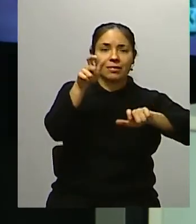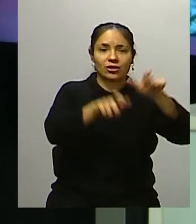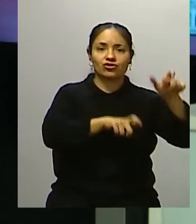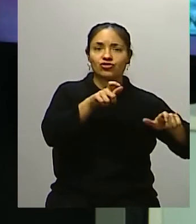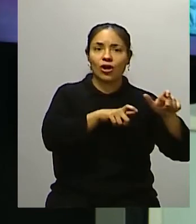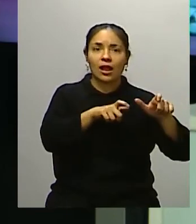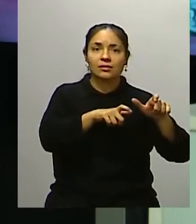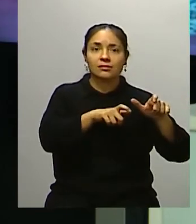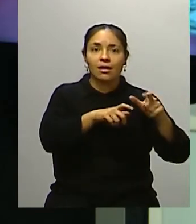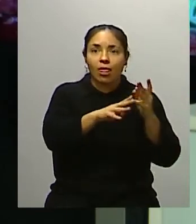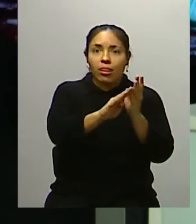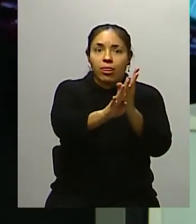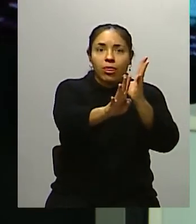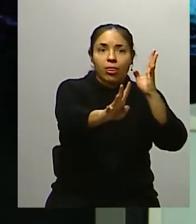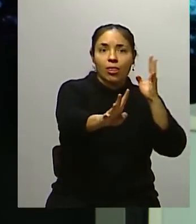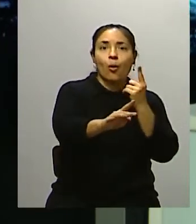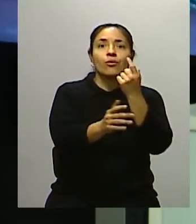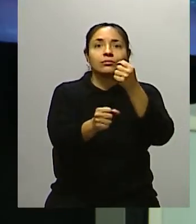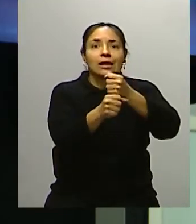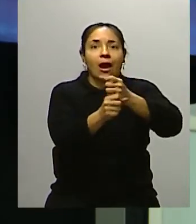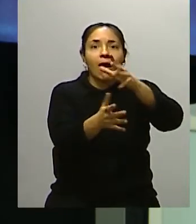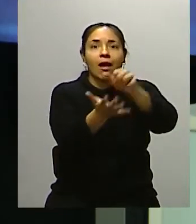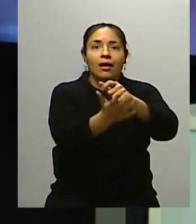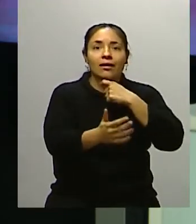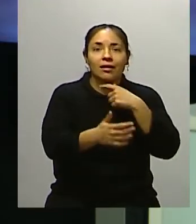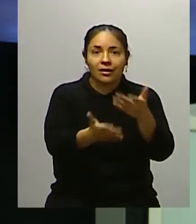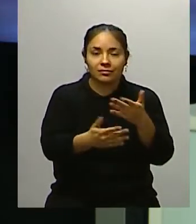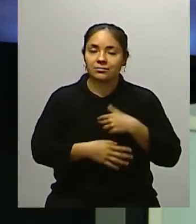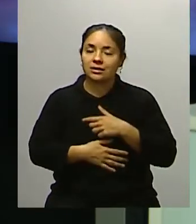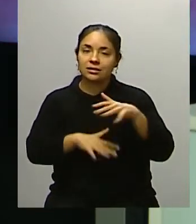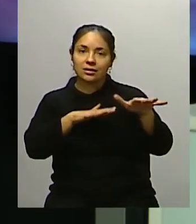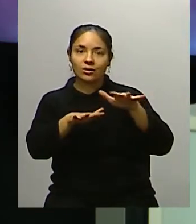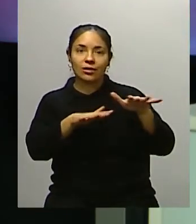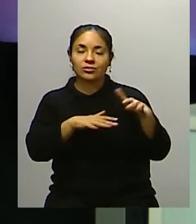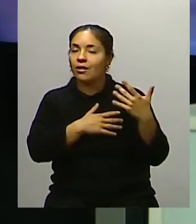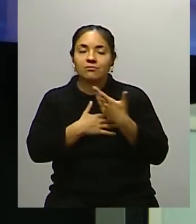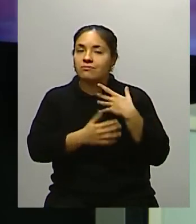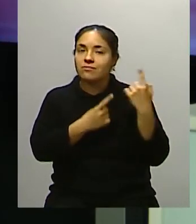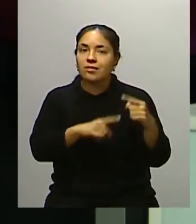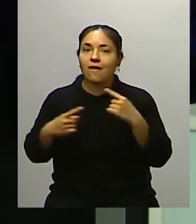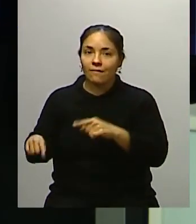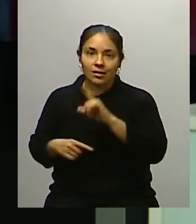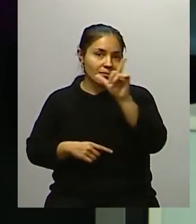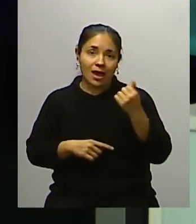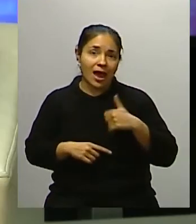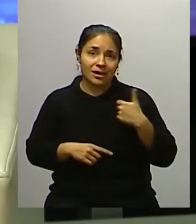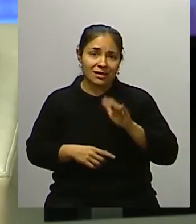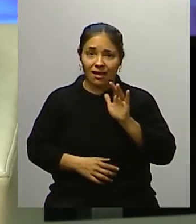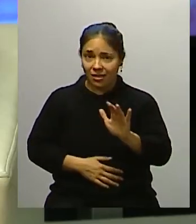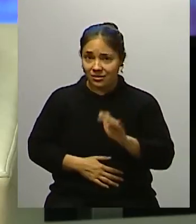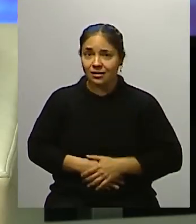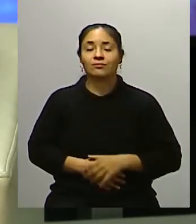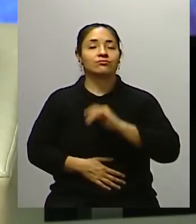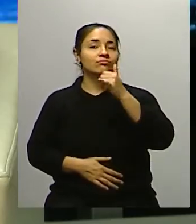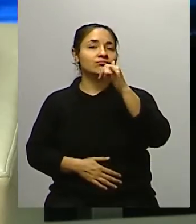de trabajo. Digo, son dos situaciones que uno las ve y que son parte hasta del paisaje, ¿no? de nuestra provincia y del país.